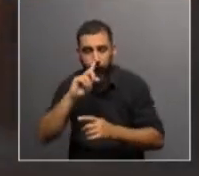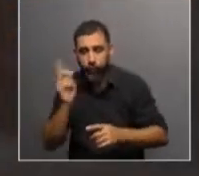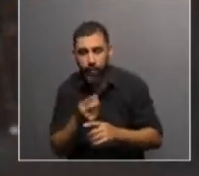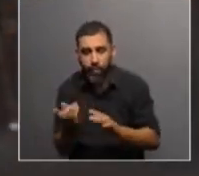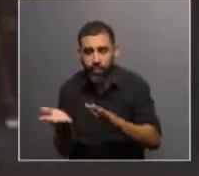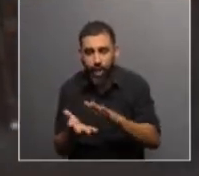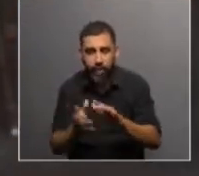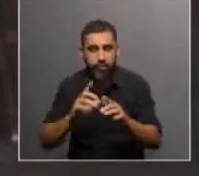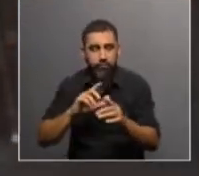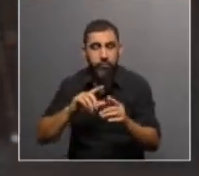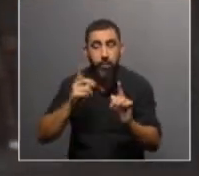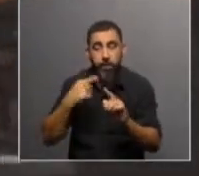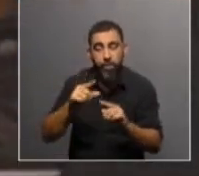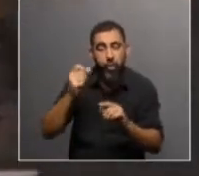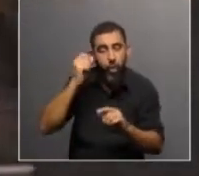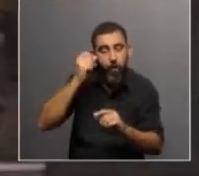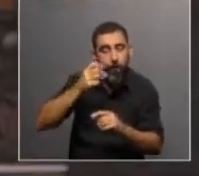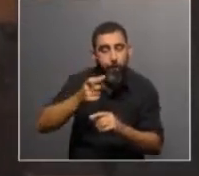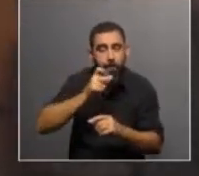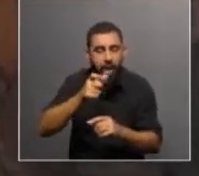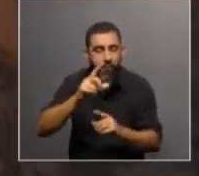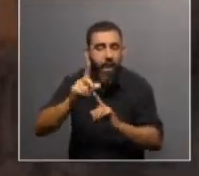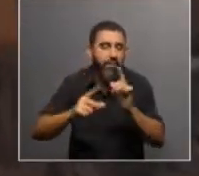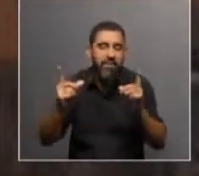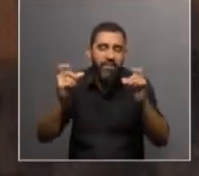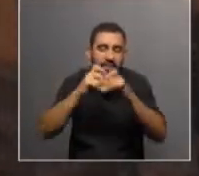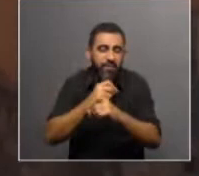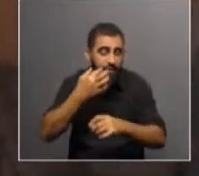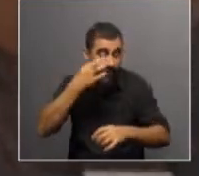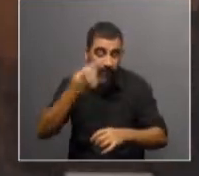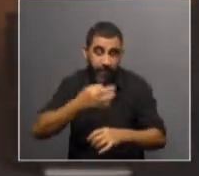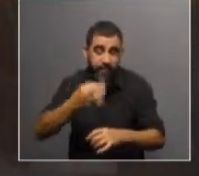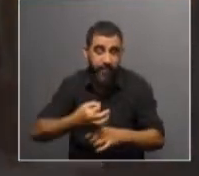rotación. Sin embargo, son conceptos un poco abstractos, a veces es difícil poder